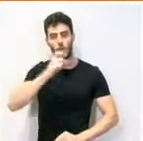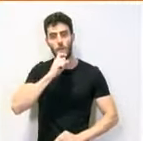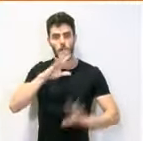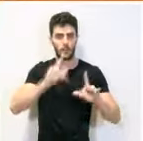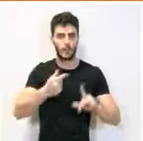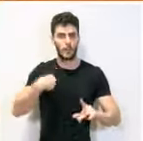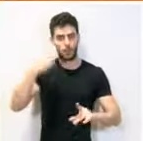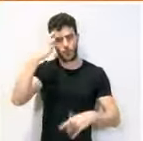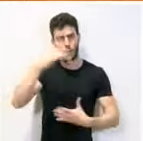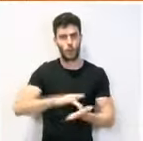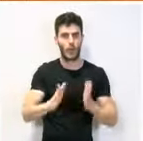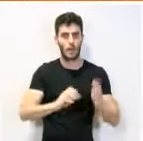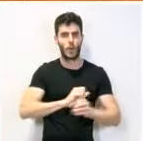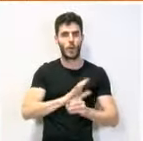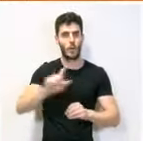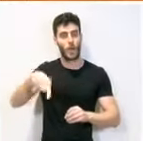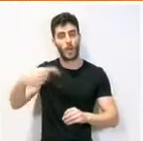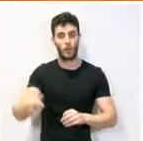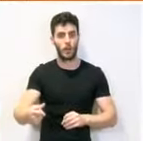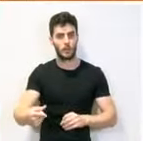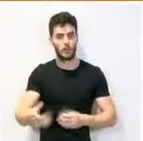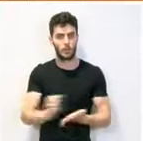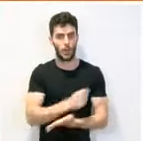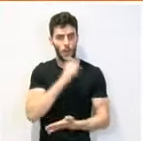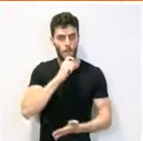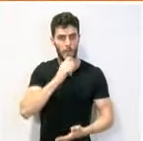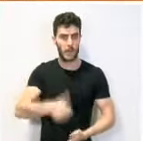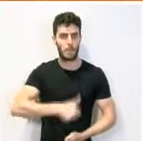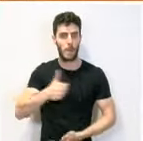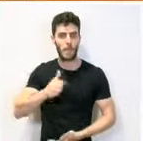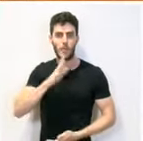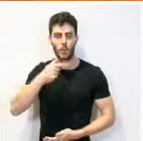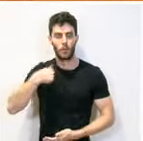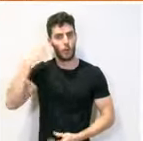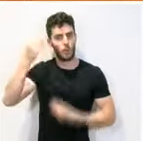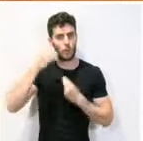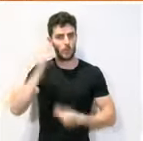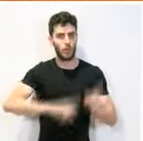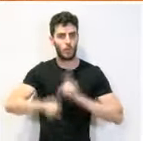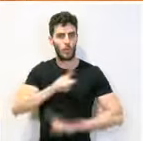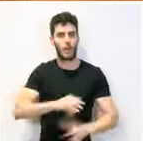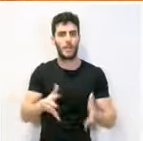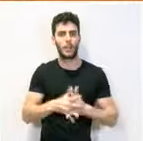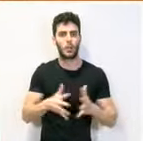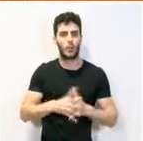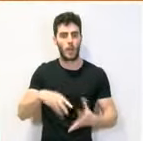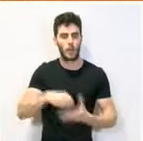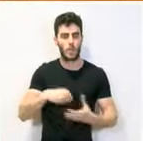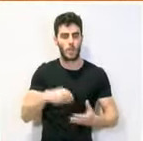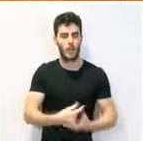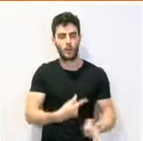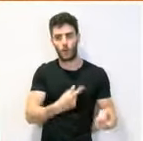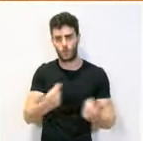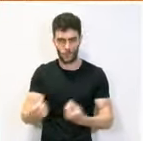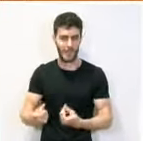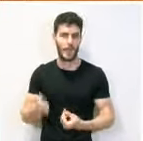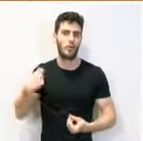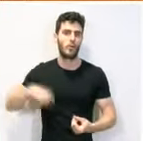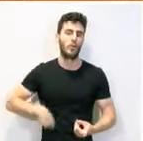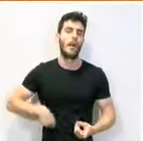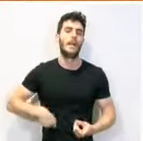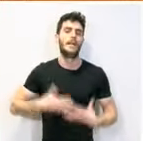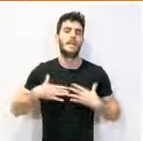tras la pandemia todo se ha complicado, porque creo además que tenemos un problema estructural de falta de profesionales sanitarios